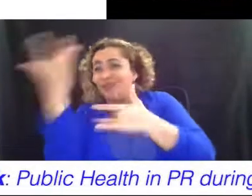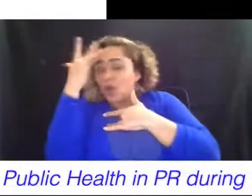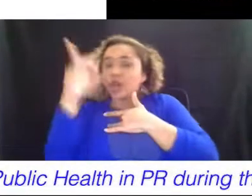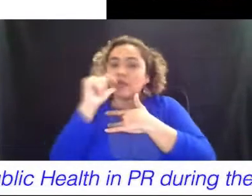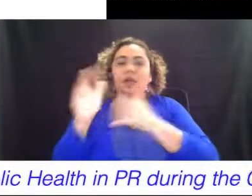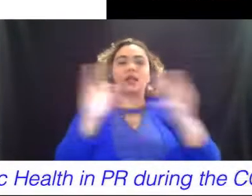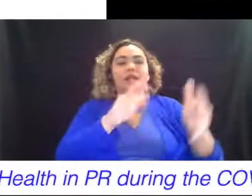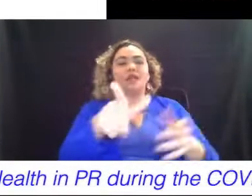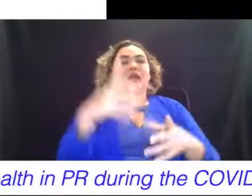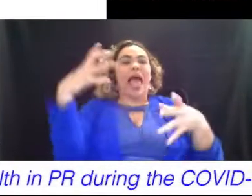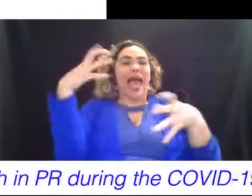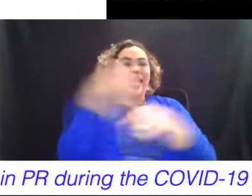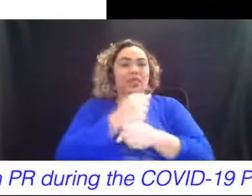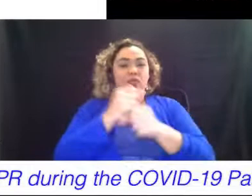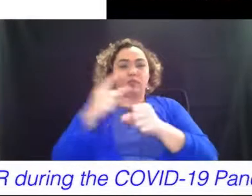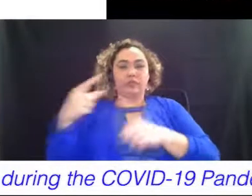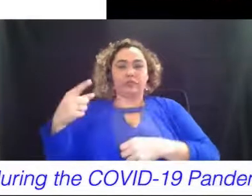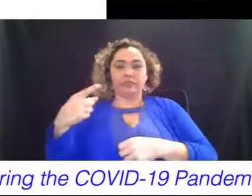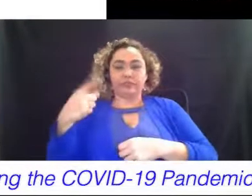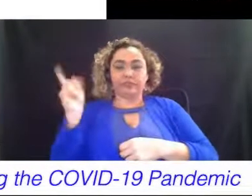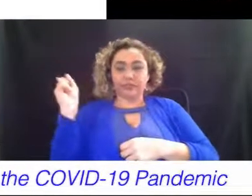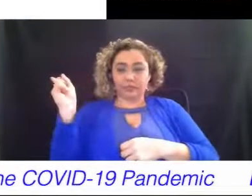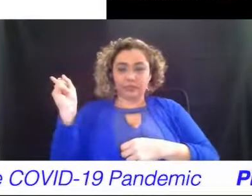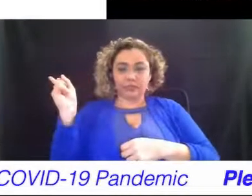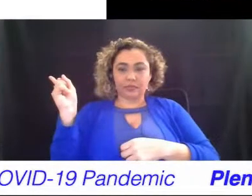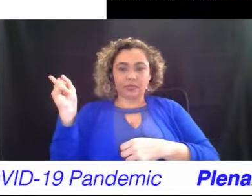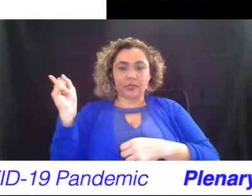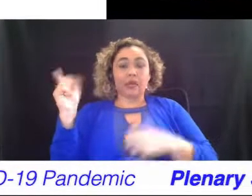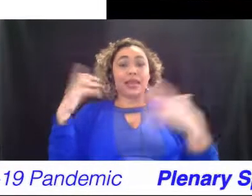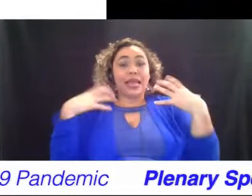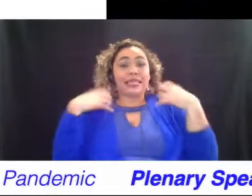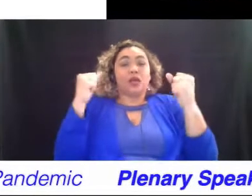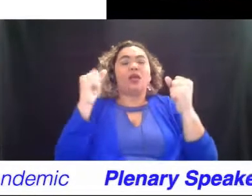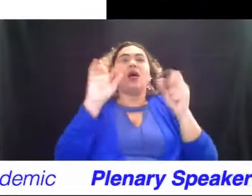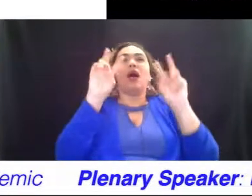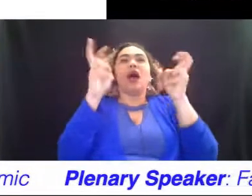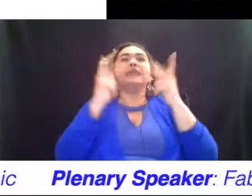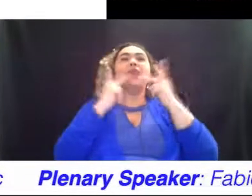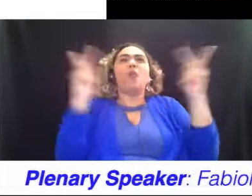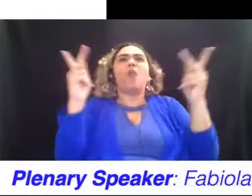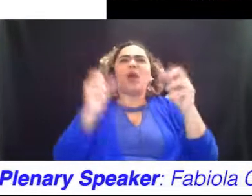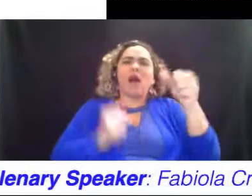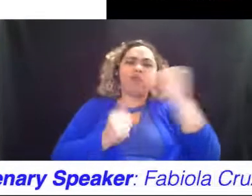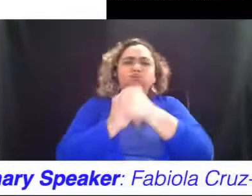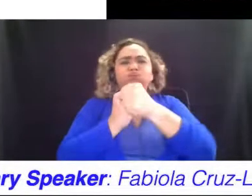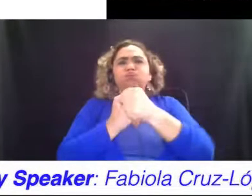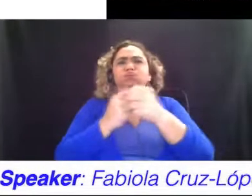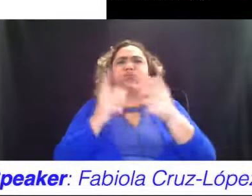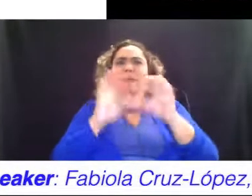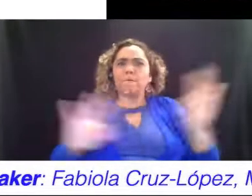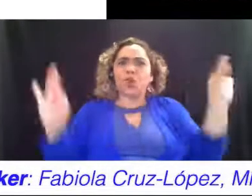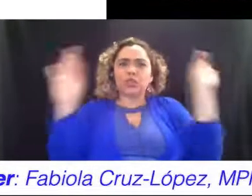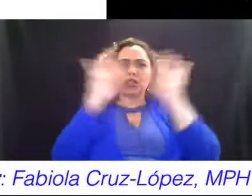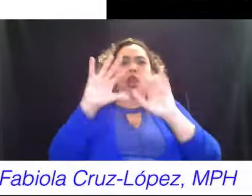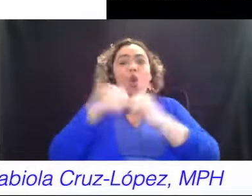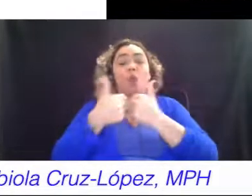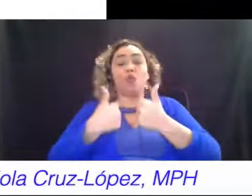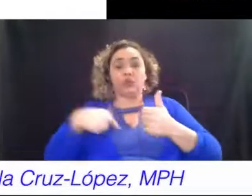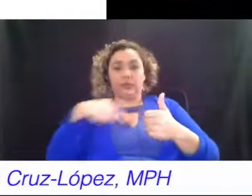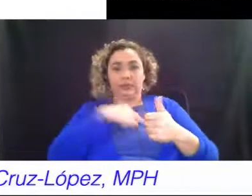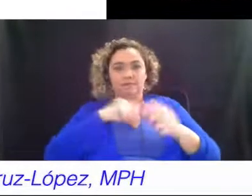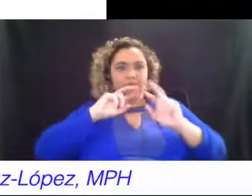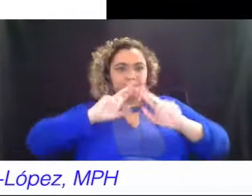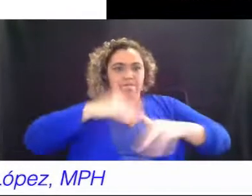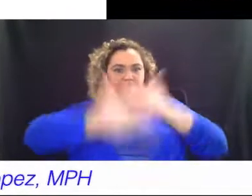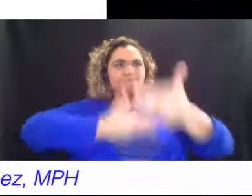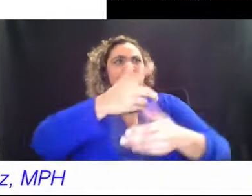un resumen de lo que son las funciones esenciales de la salud pública y cómo, ¿verdad?, deberíamos trabajar esta respuesta.